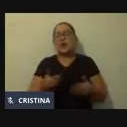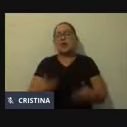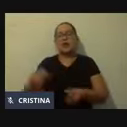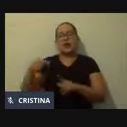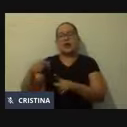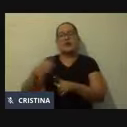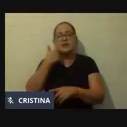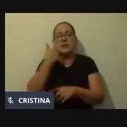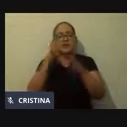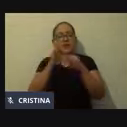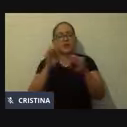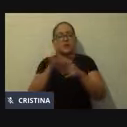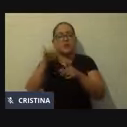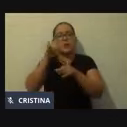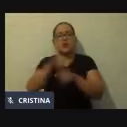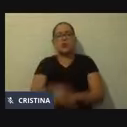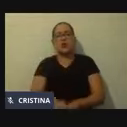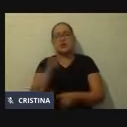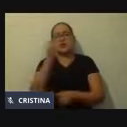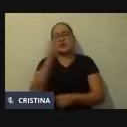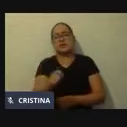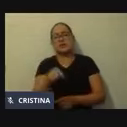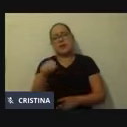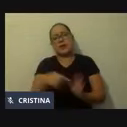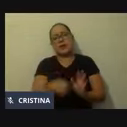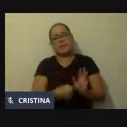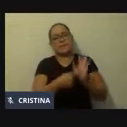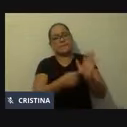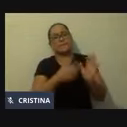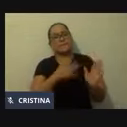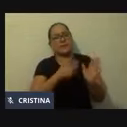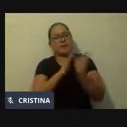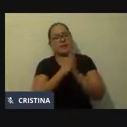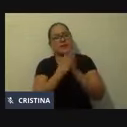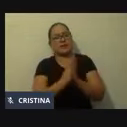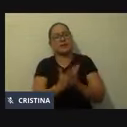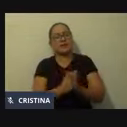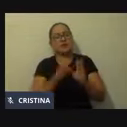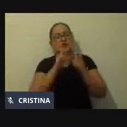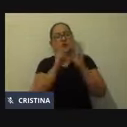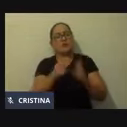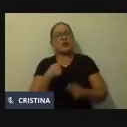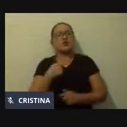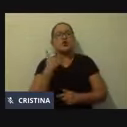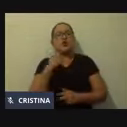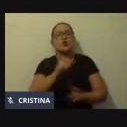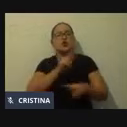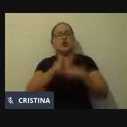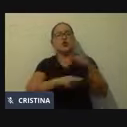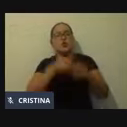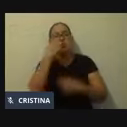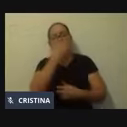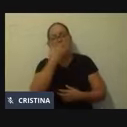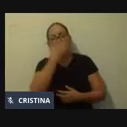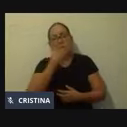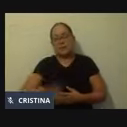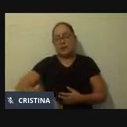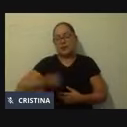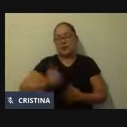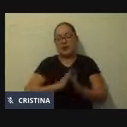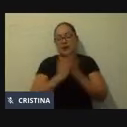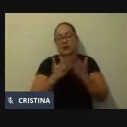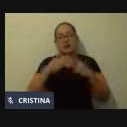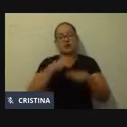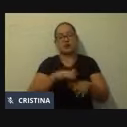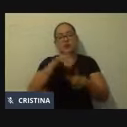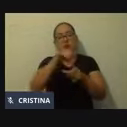el bullying. Te recuerdo, este es mi libro de Ya no quiero ir a la escuela, que fue el primer libro que se publicó en México del tema